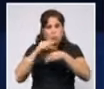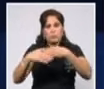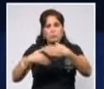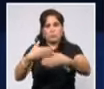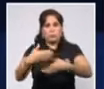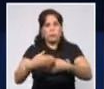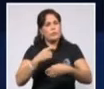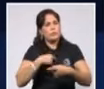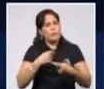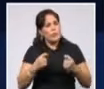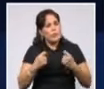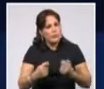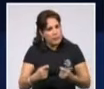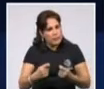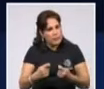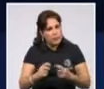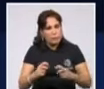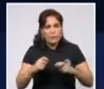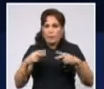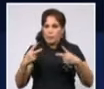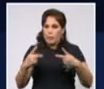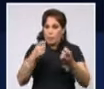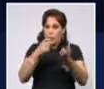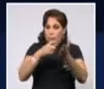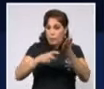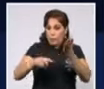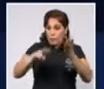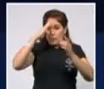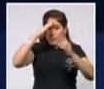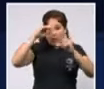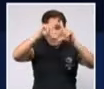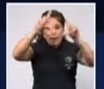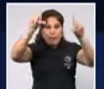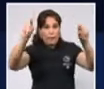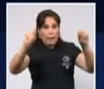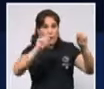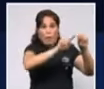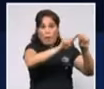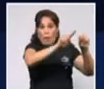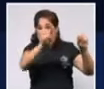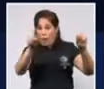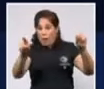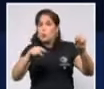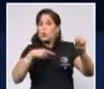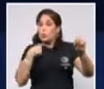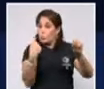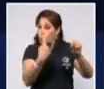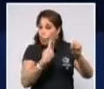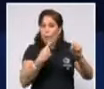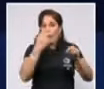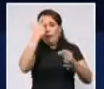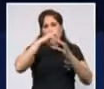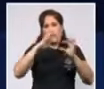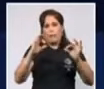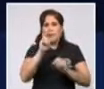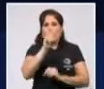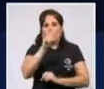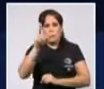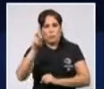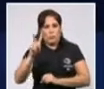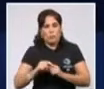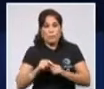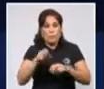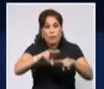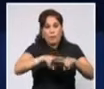Insisto y reitero que de todas las provincias se procesaron muestras, de Artemisa 212, La